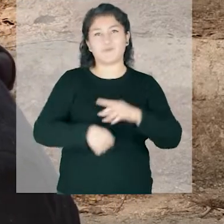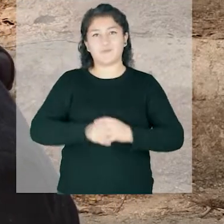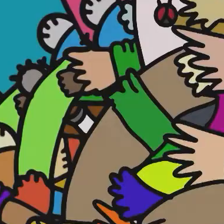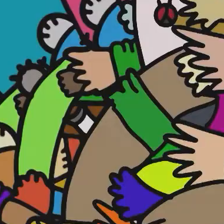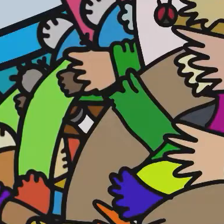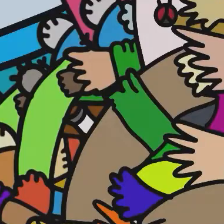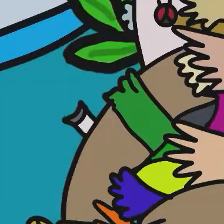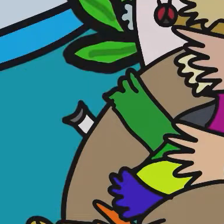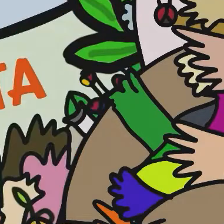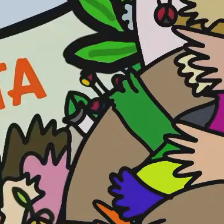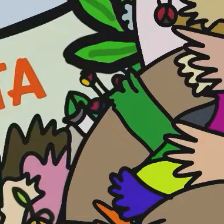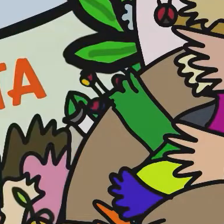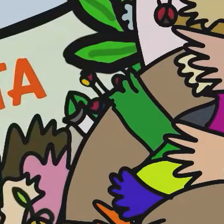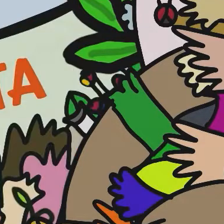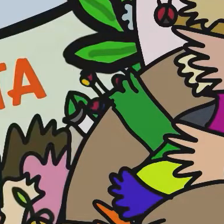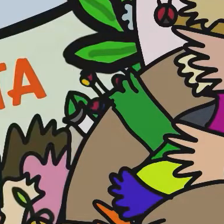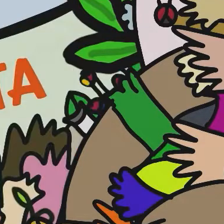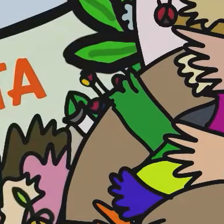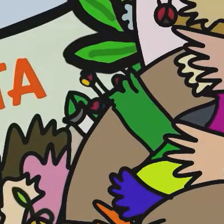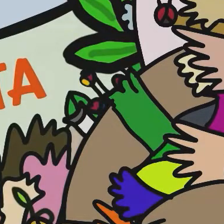apruebo.